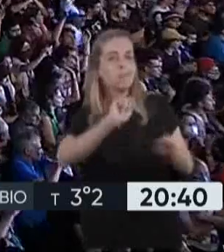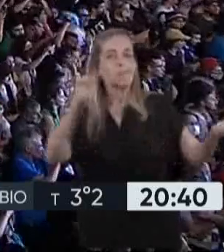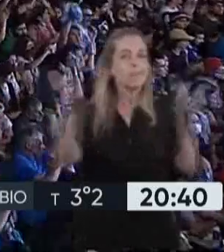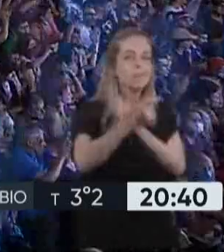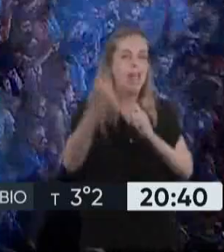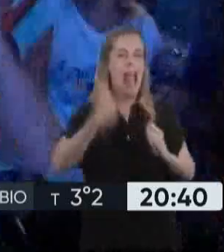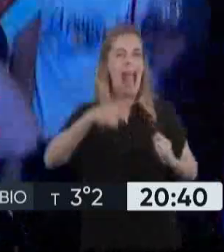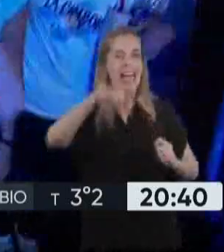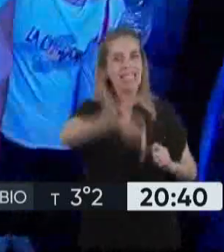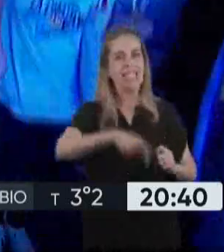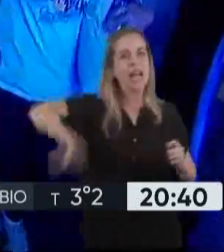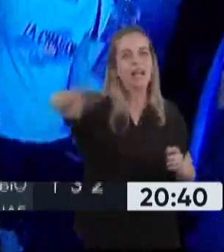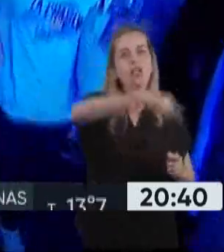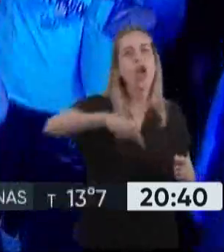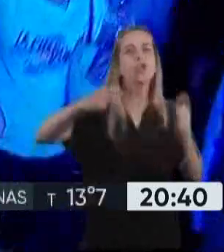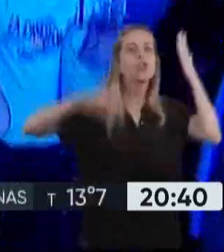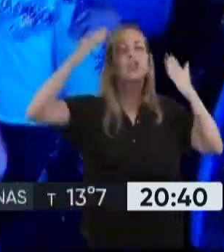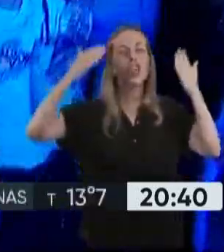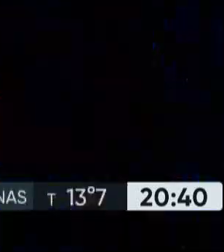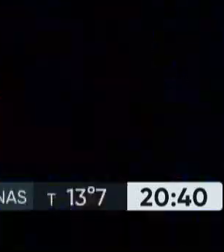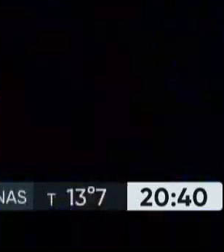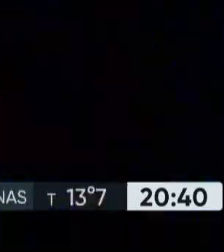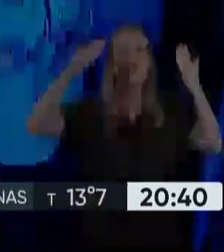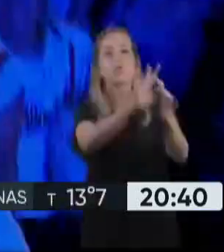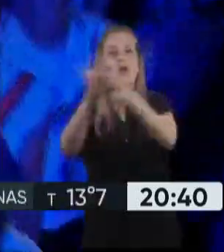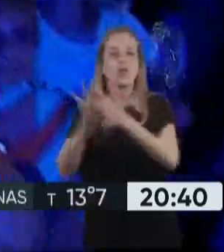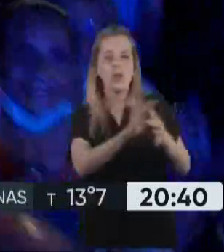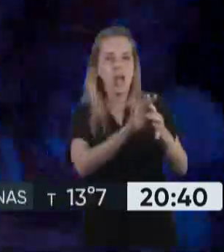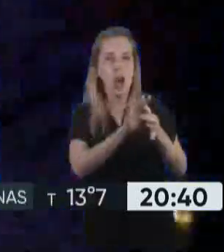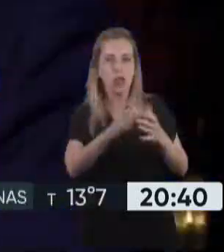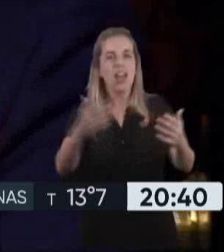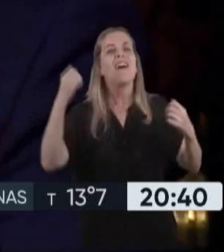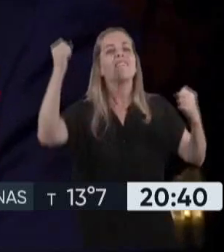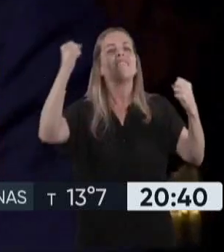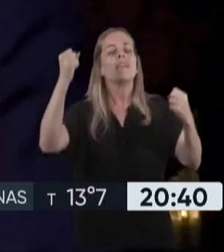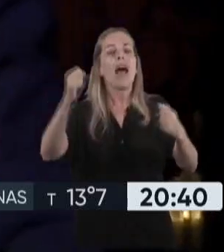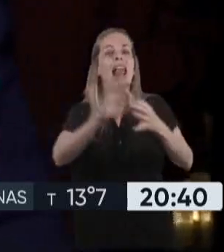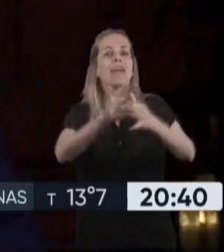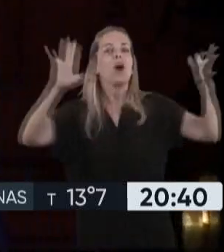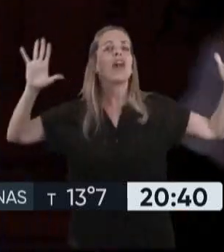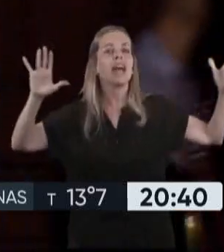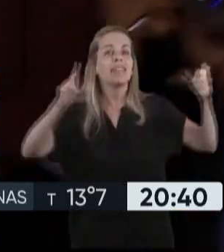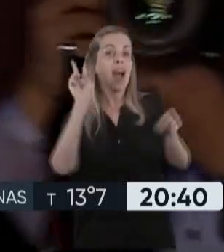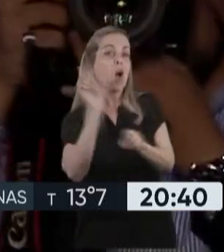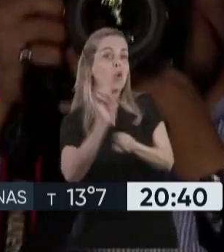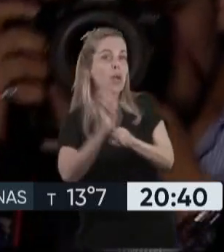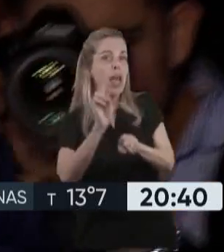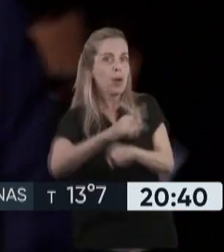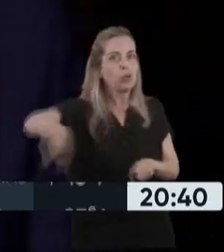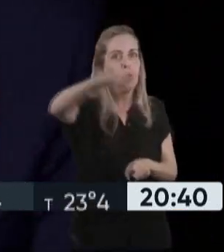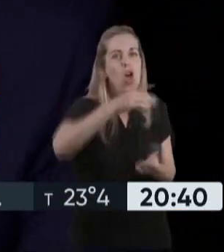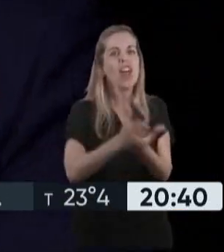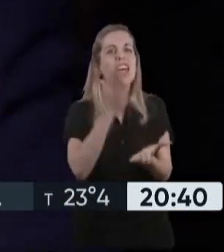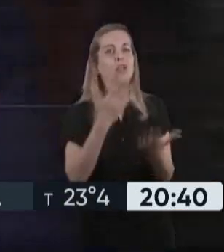que soñamos, entre todos y todas. ¡Viva la democracia! ¡Cuidemos los derechos